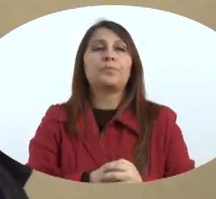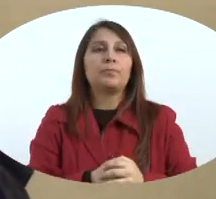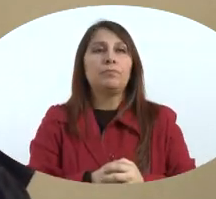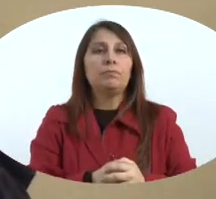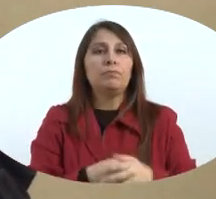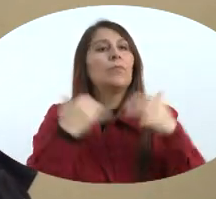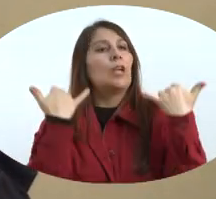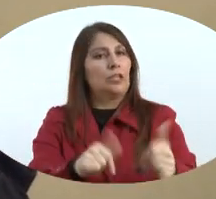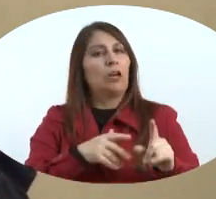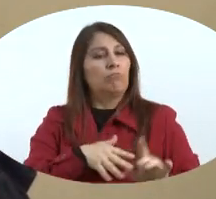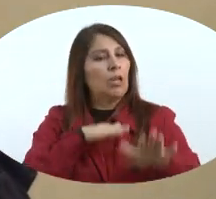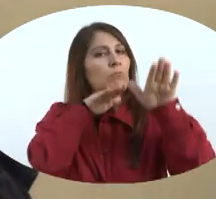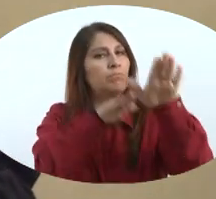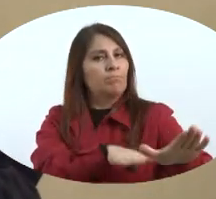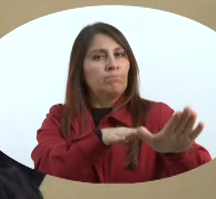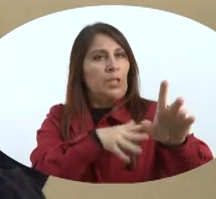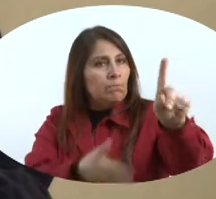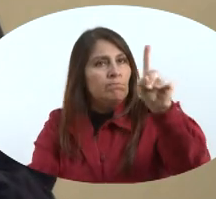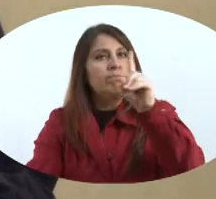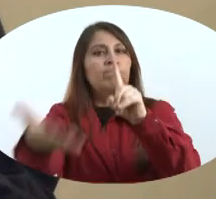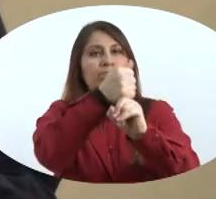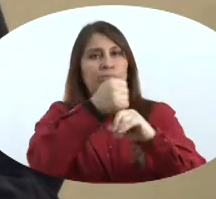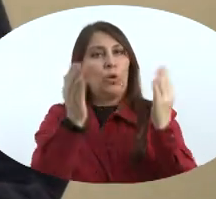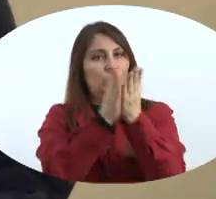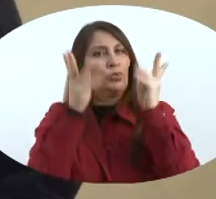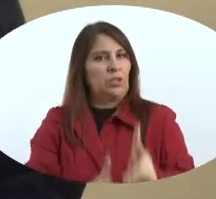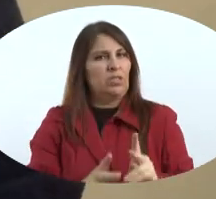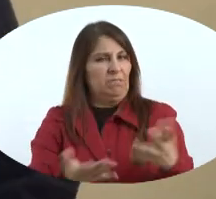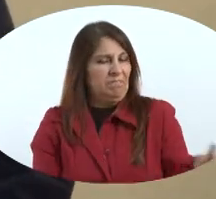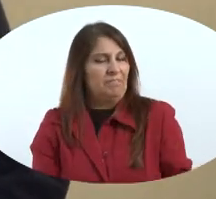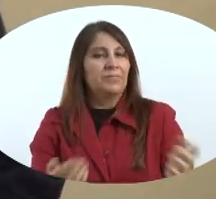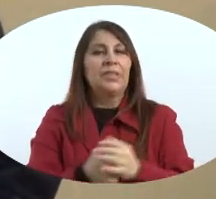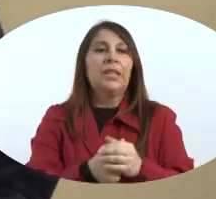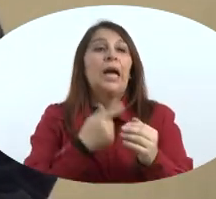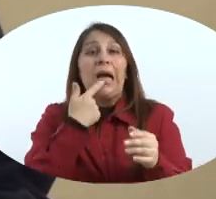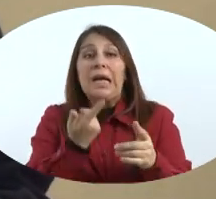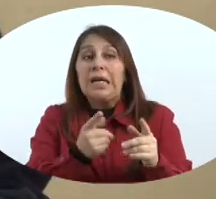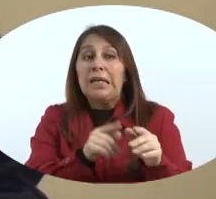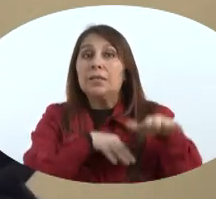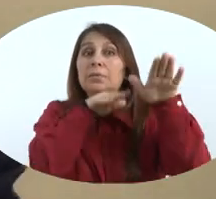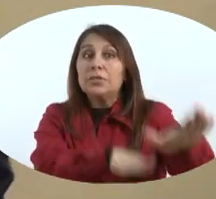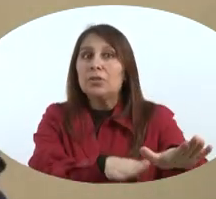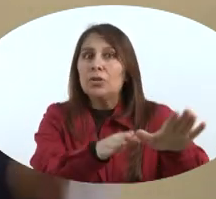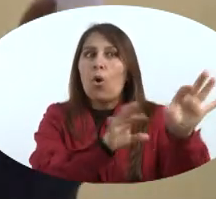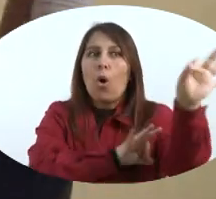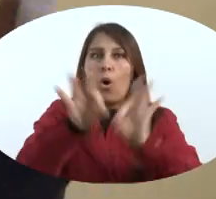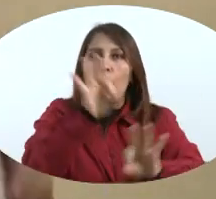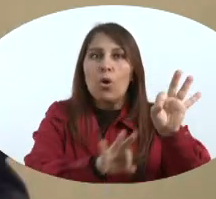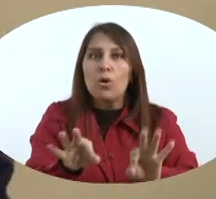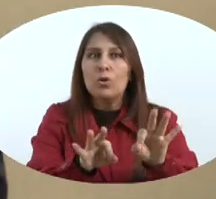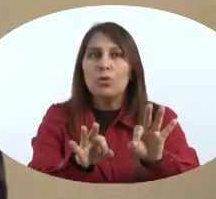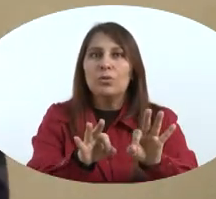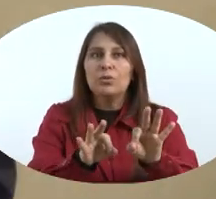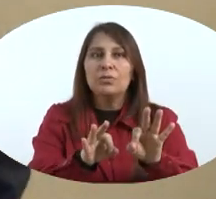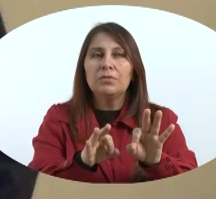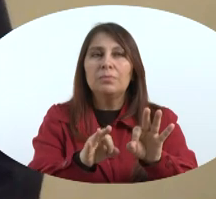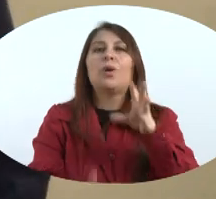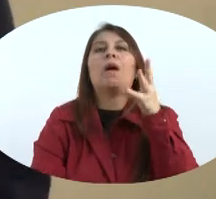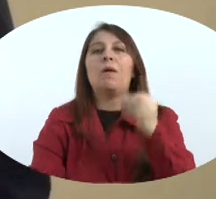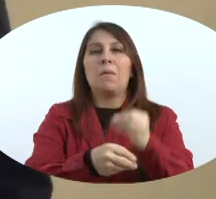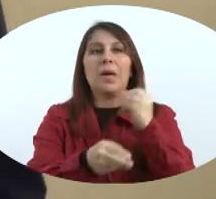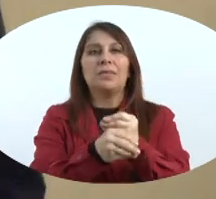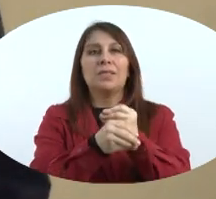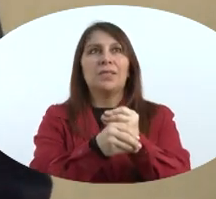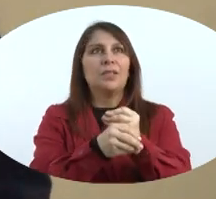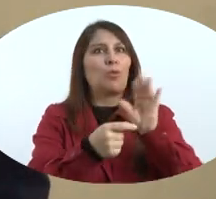la representación es una conquista momento de sentir es que la representación en su forma organizativa es ante todo representativa porque